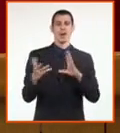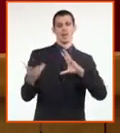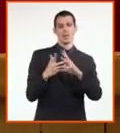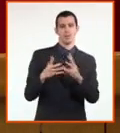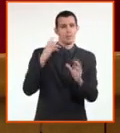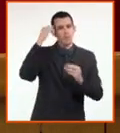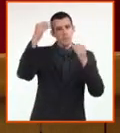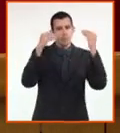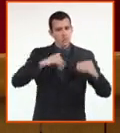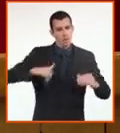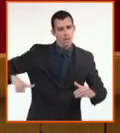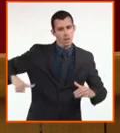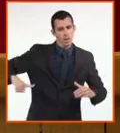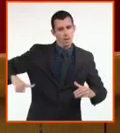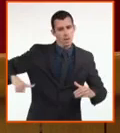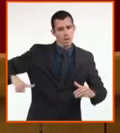garantizar la continuidad